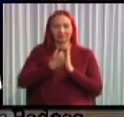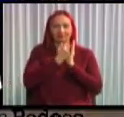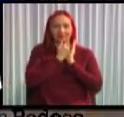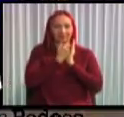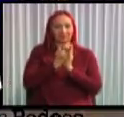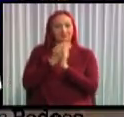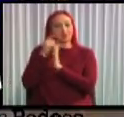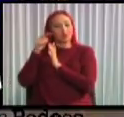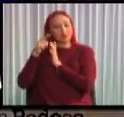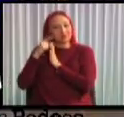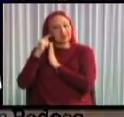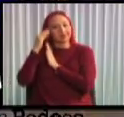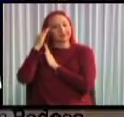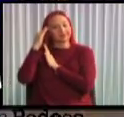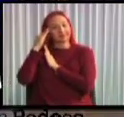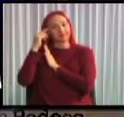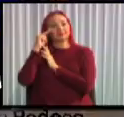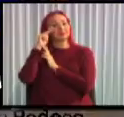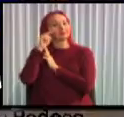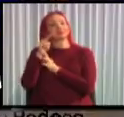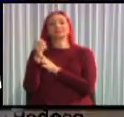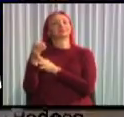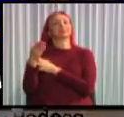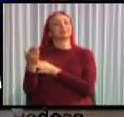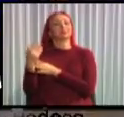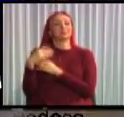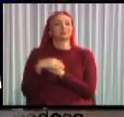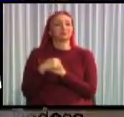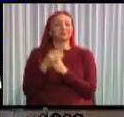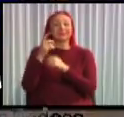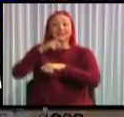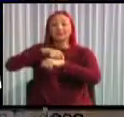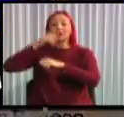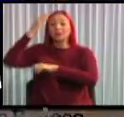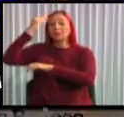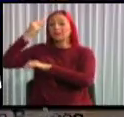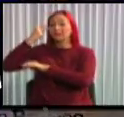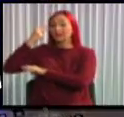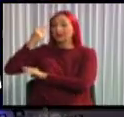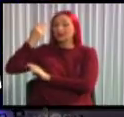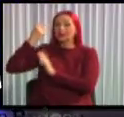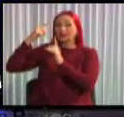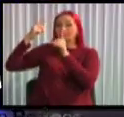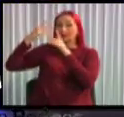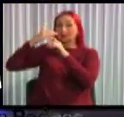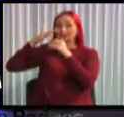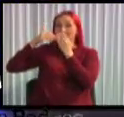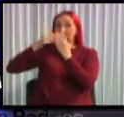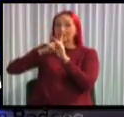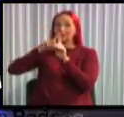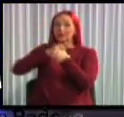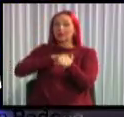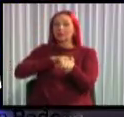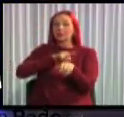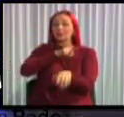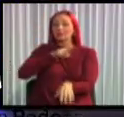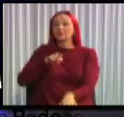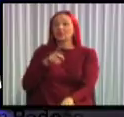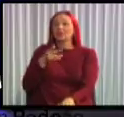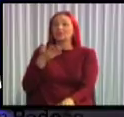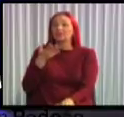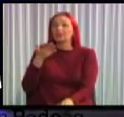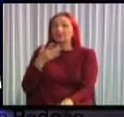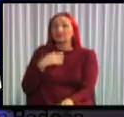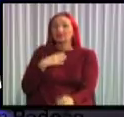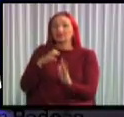o sea, a madurar y a ver muchas cosas. Con ¿En qué momento? Porque veo que lograron hacer de todo, pero ¿en qué momento ustedes